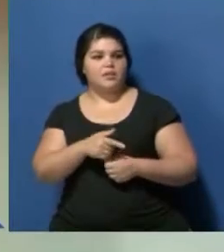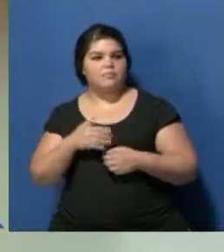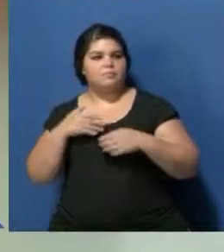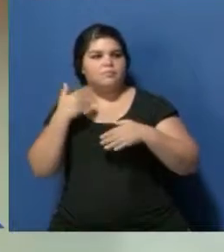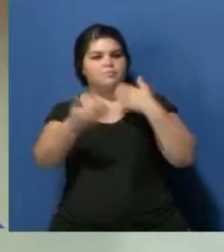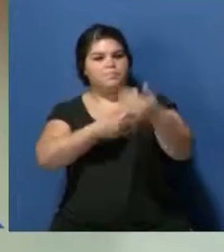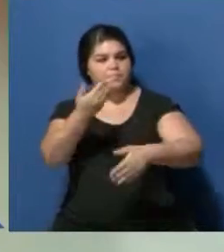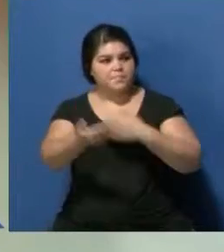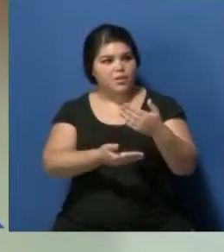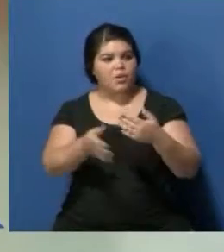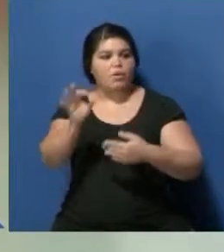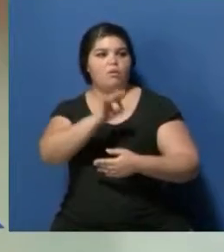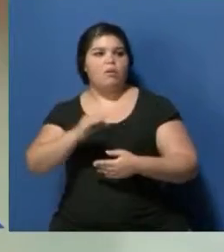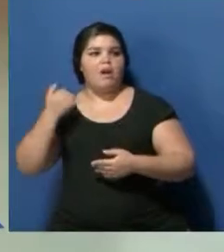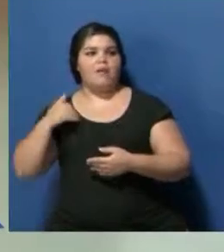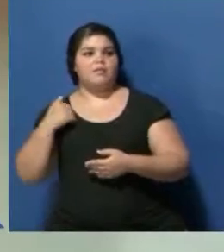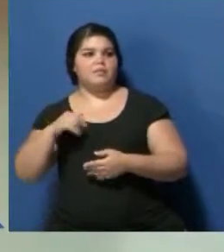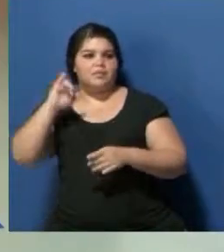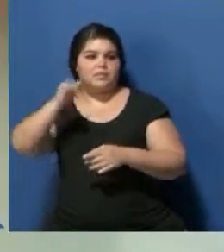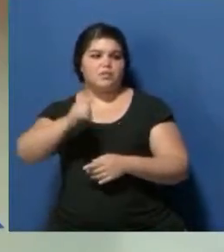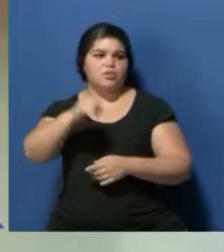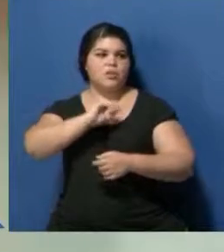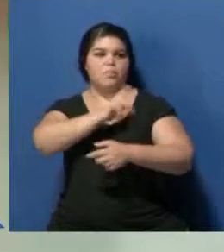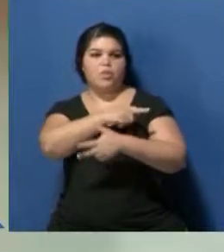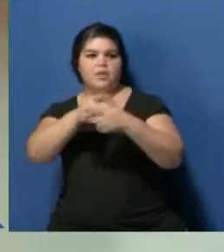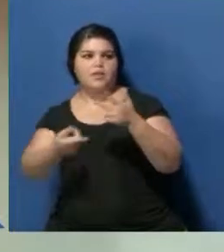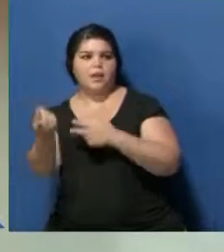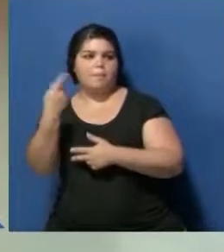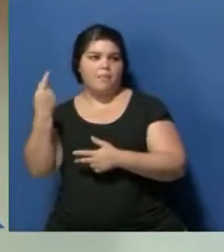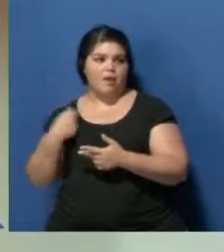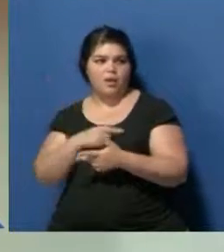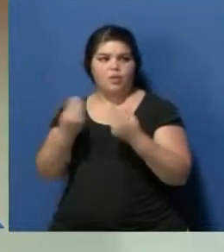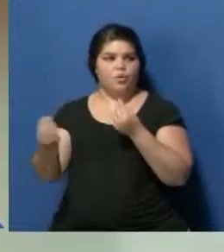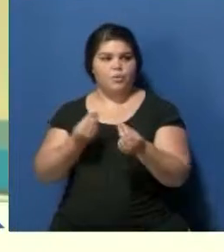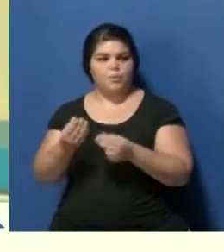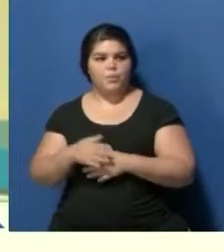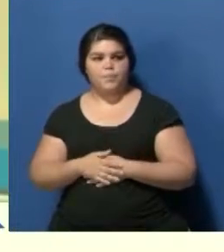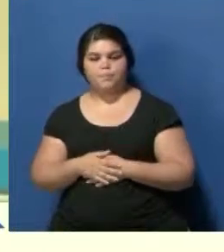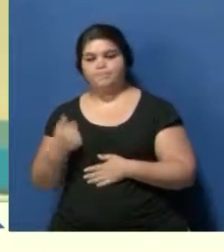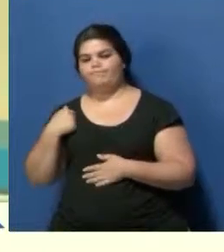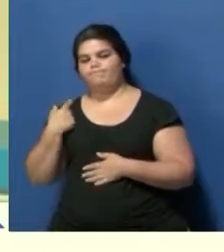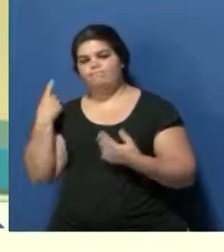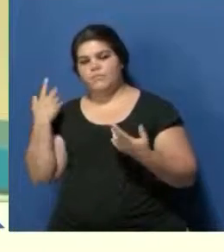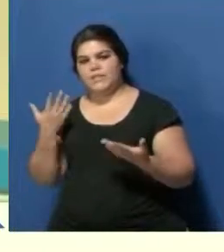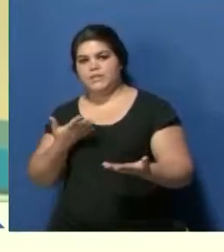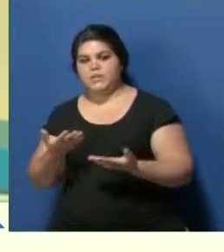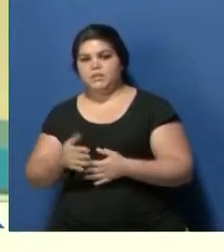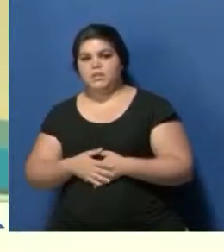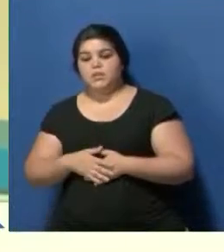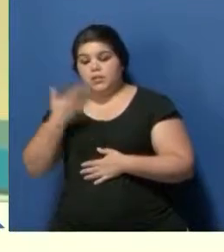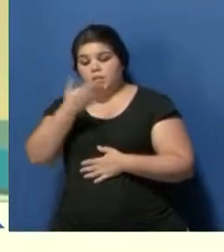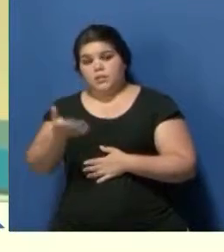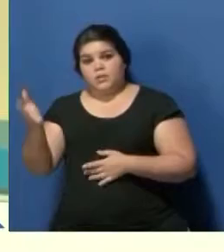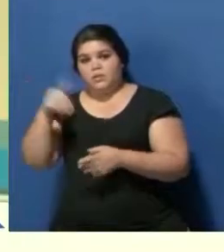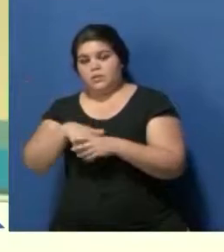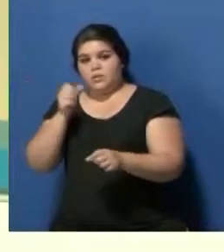Argentina sigue careciendo de independencia de los poderes? Yo voy a ser duro. Yo creo que quienes ocupan cargos